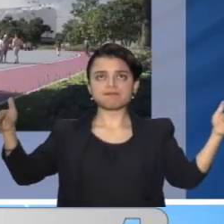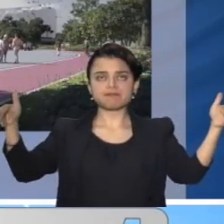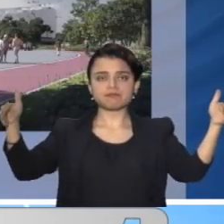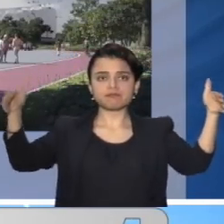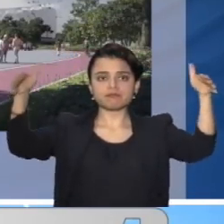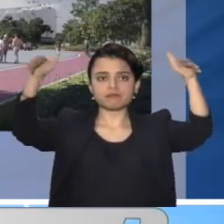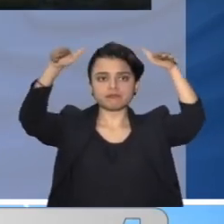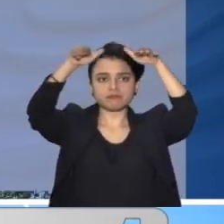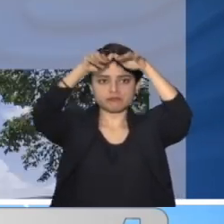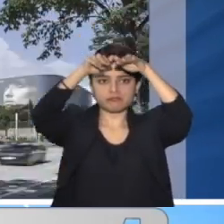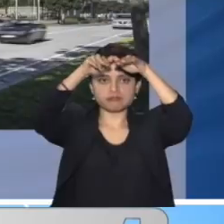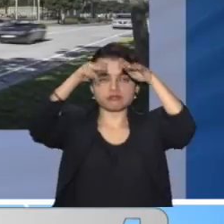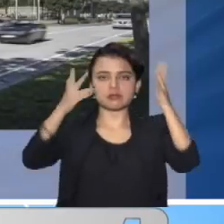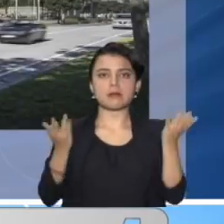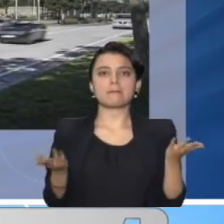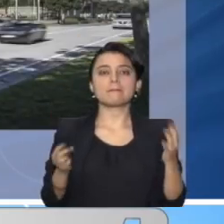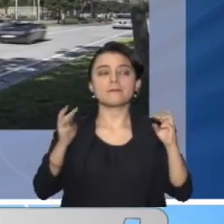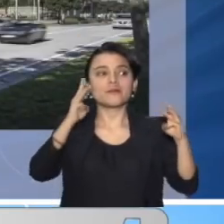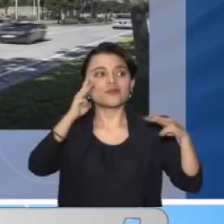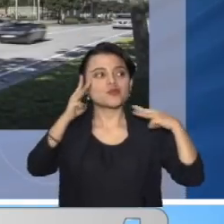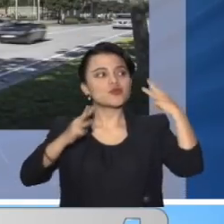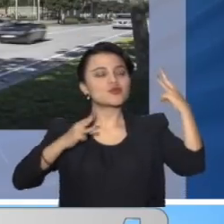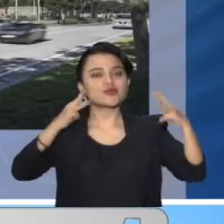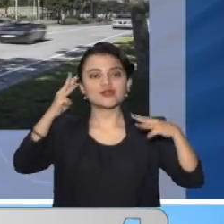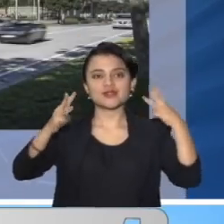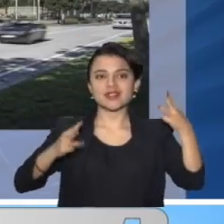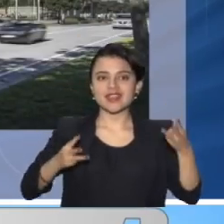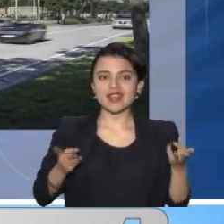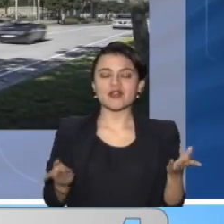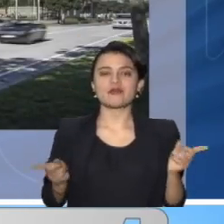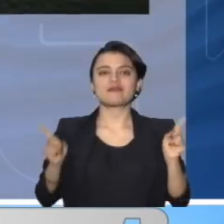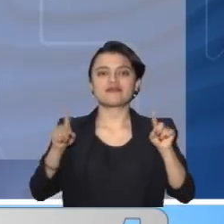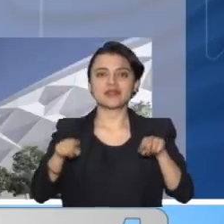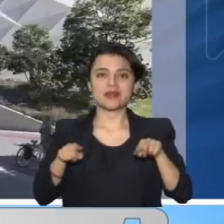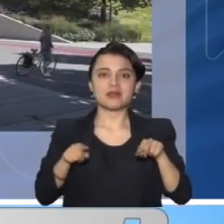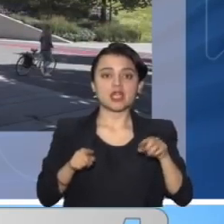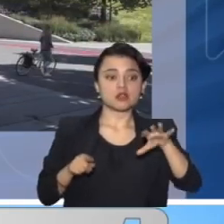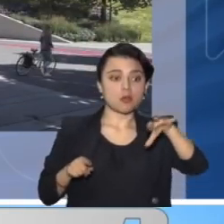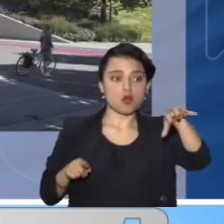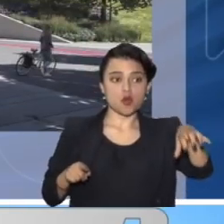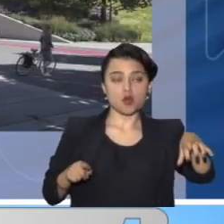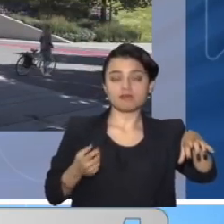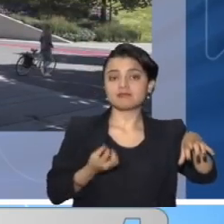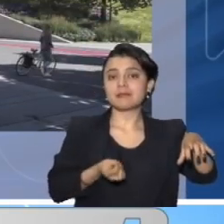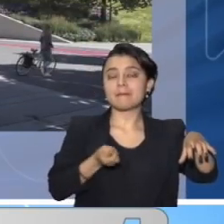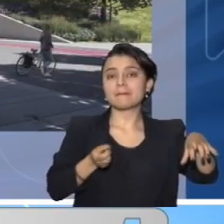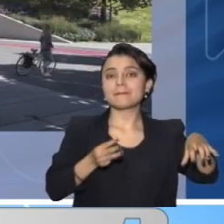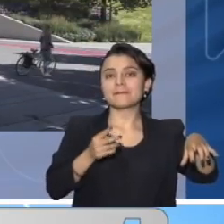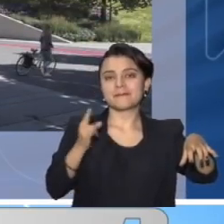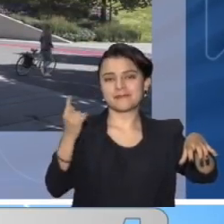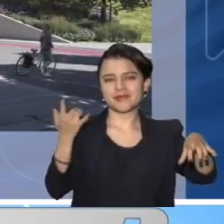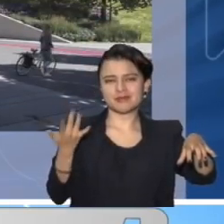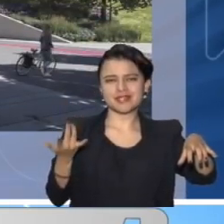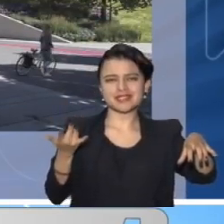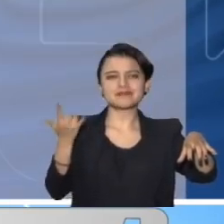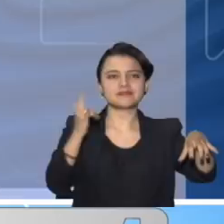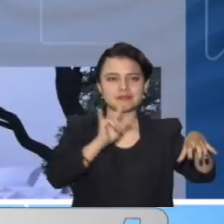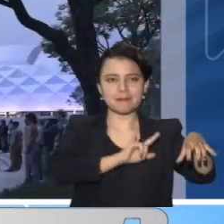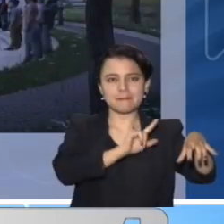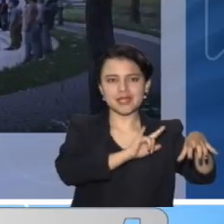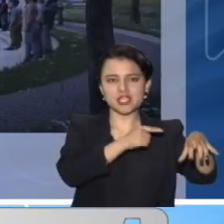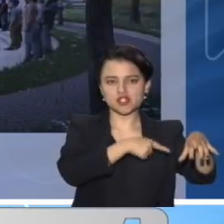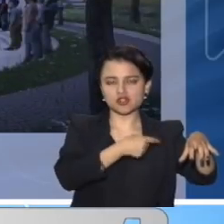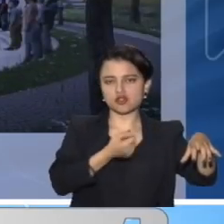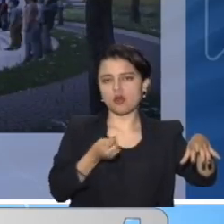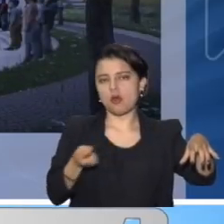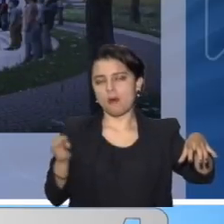con un museo del deporte bogotano, con museo para Millos y Santa Fe, unos camerinos exclusivos de Millos y Santa Fe, camerinos